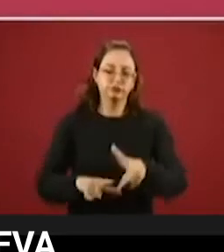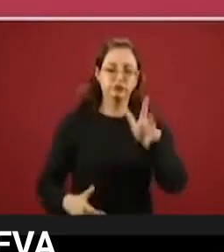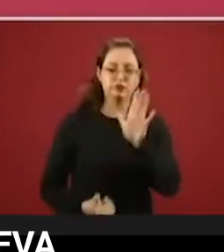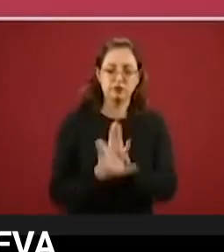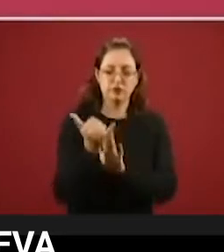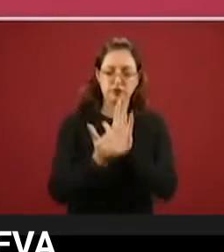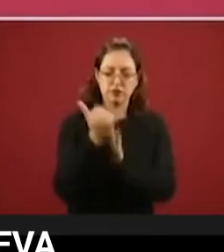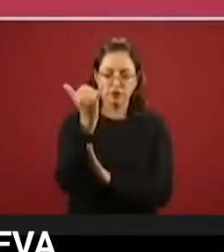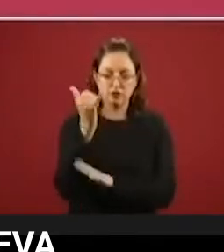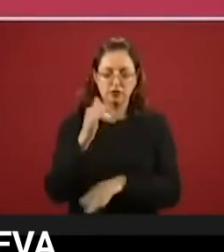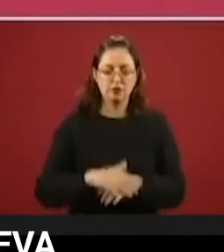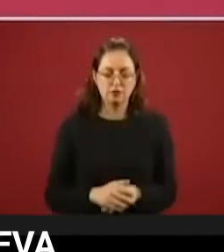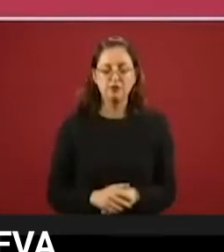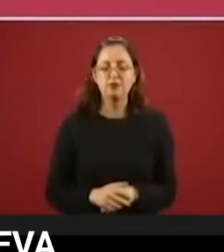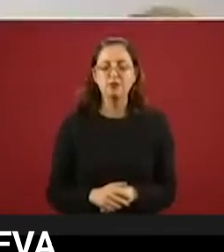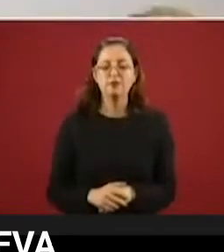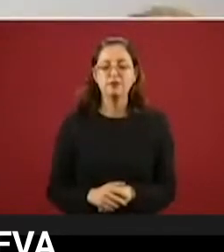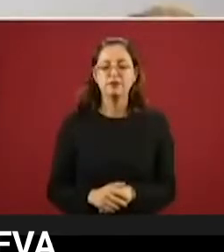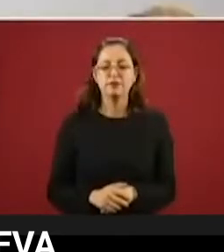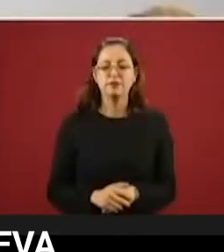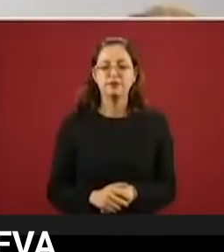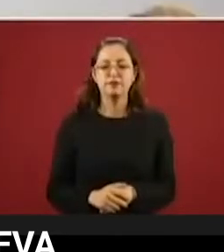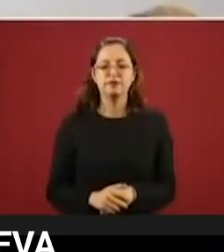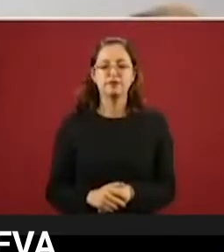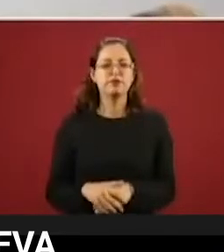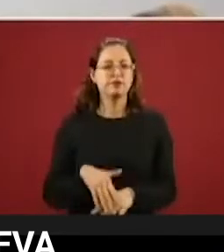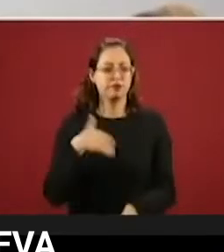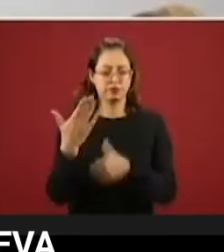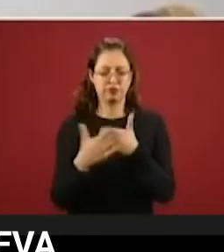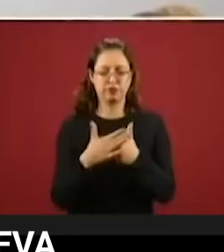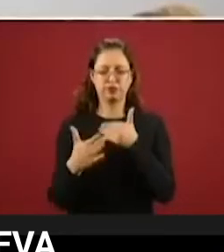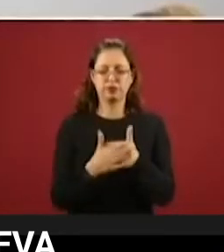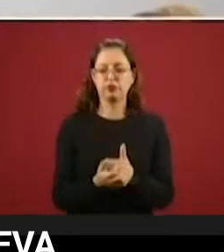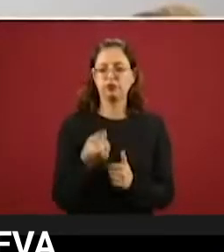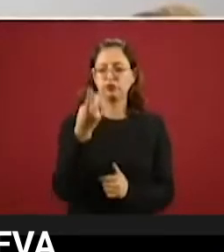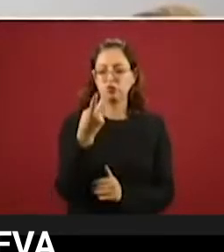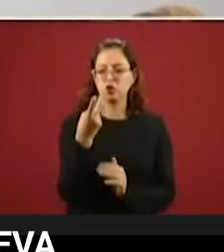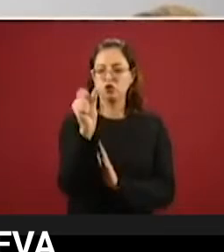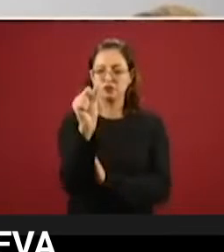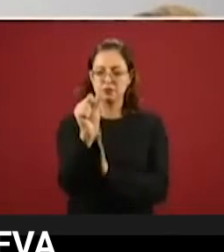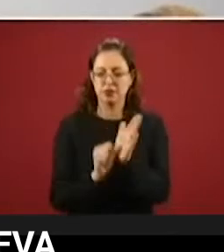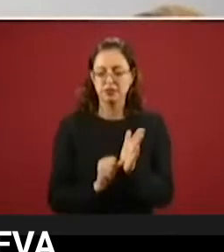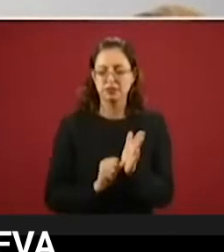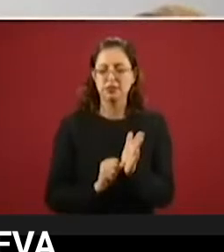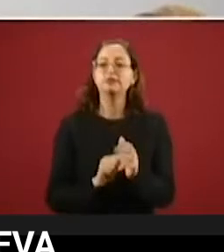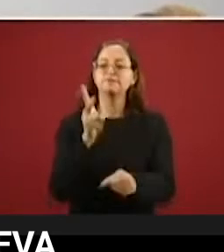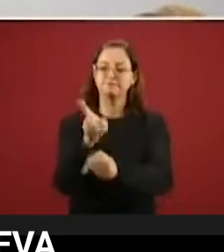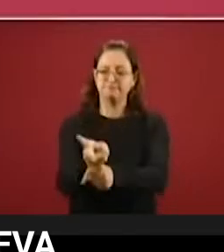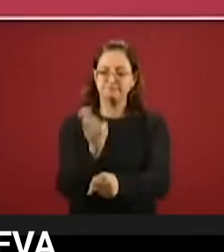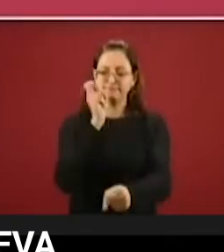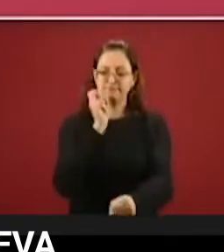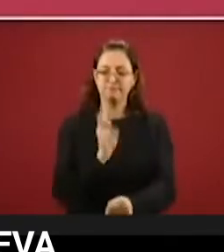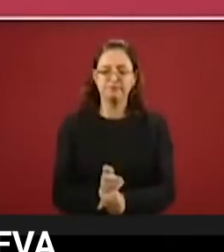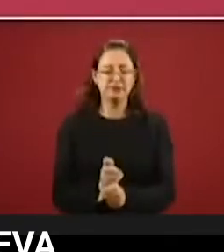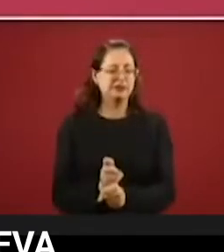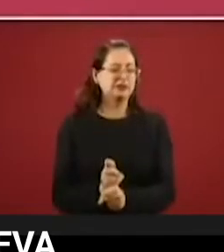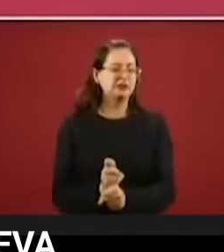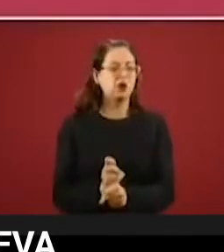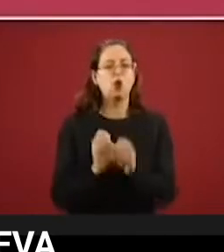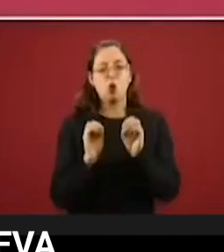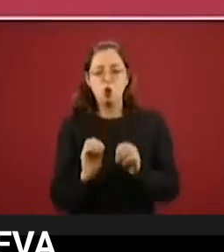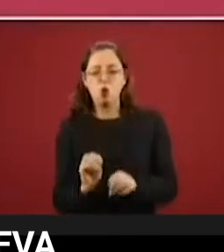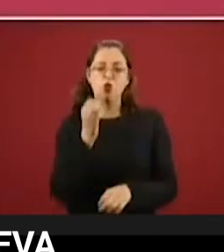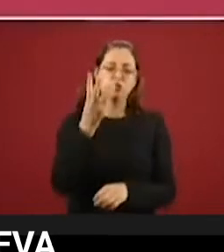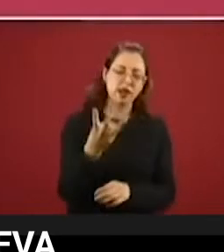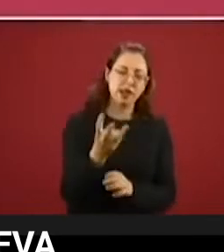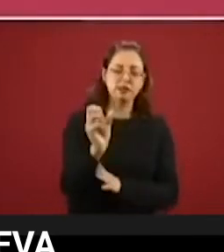escuela recuerdo que esto es una iniciativa del gobierno de la capital mexicana por parte de claudia sheinbaum y en otro tema declaró que el